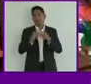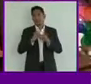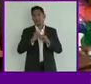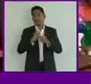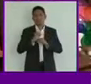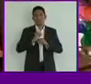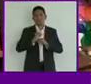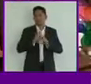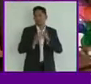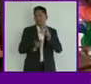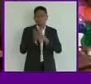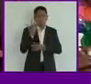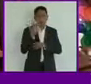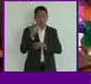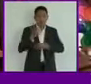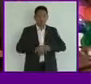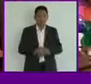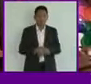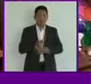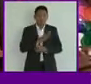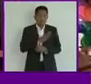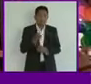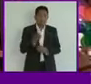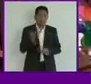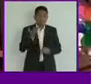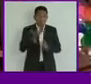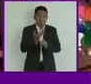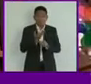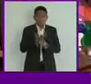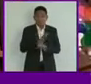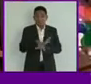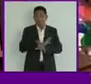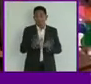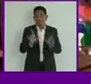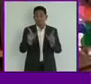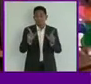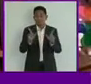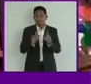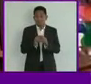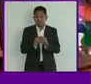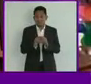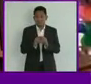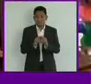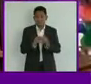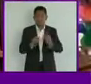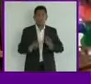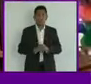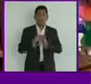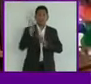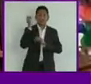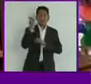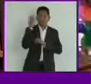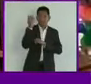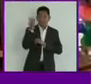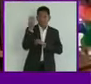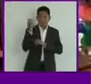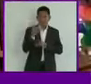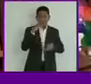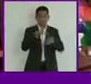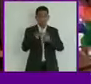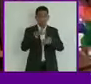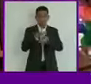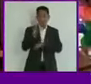ciudad propiamente. Sin más, yo estaría dando fin propiamente al webinar 3, importancia de la educación sobre la salud mental